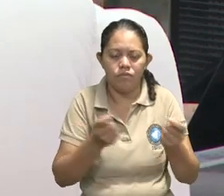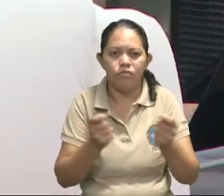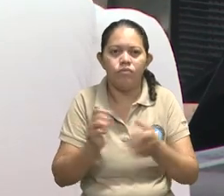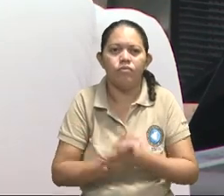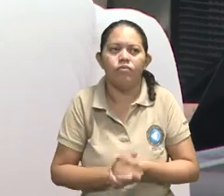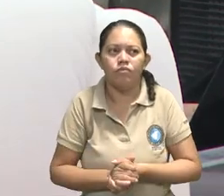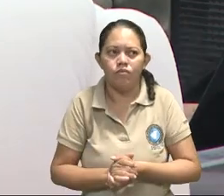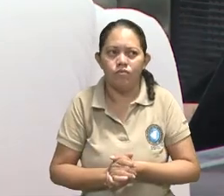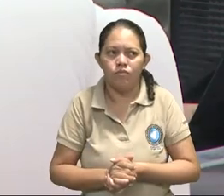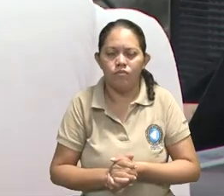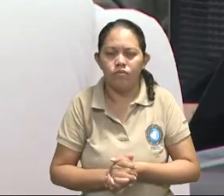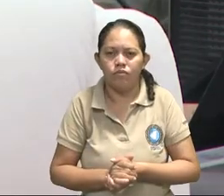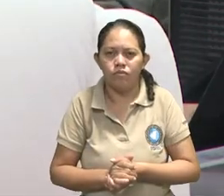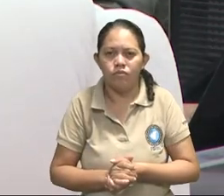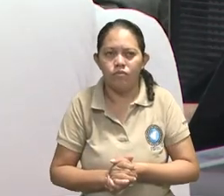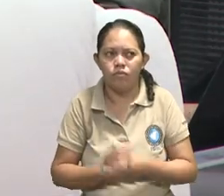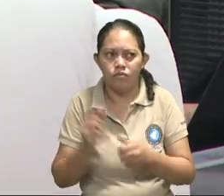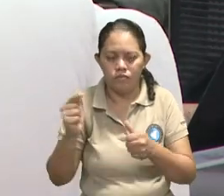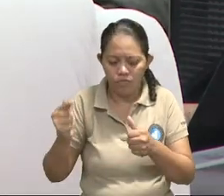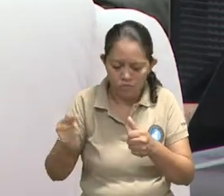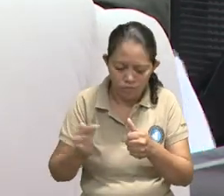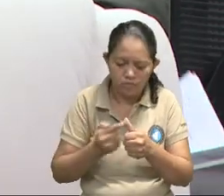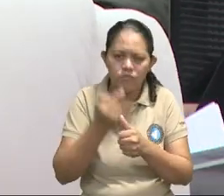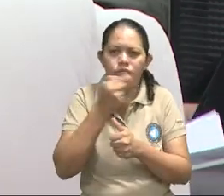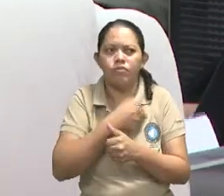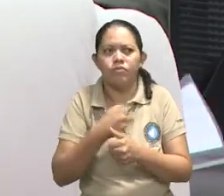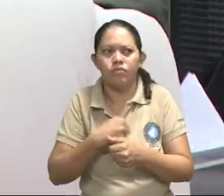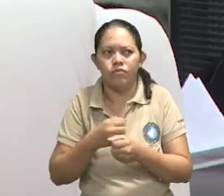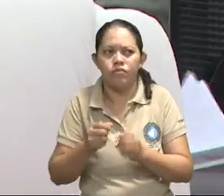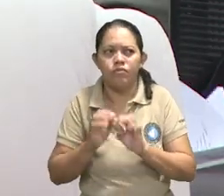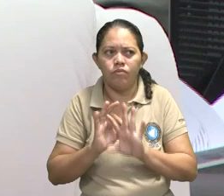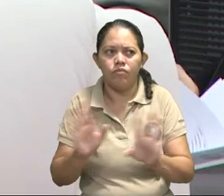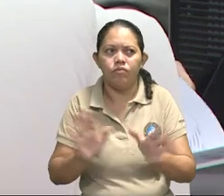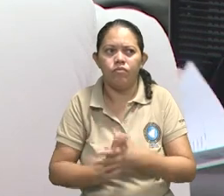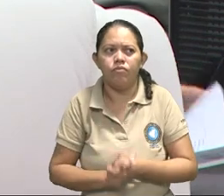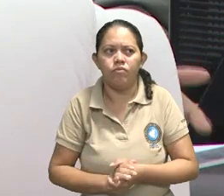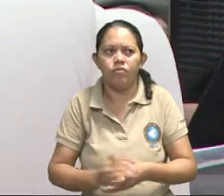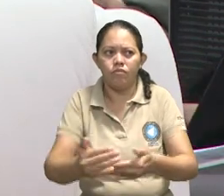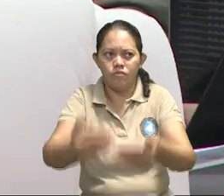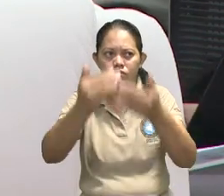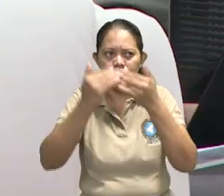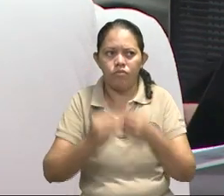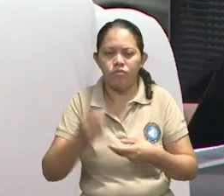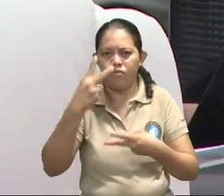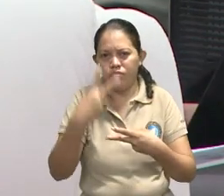regulador. Esa es la primera reflexión.